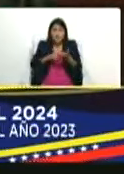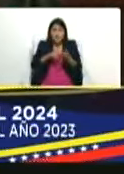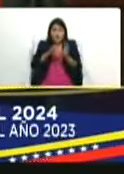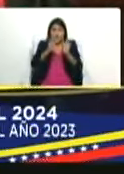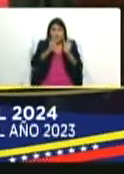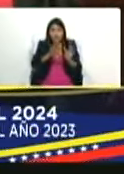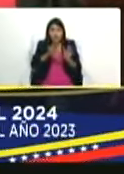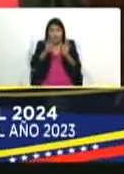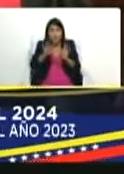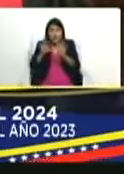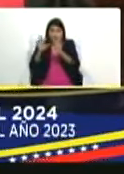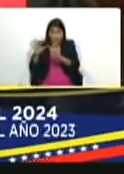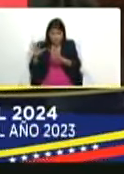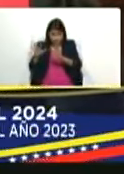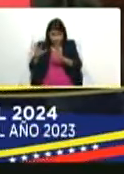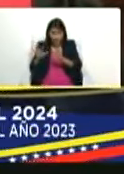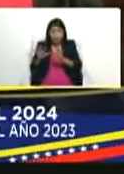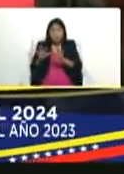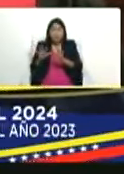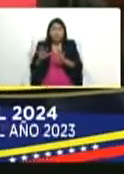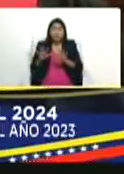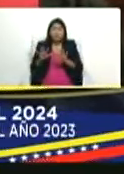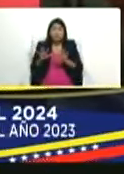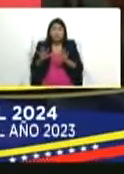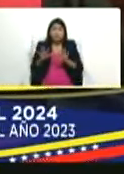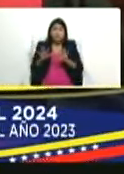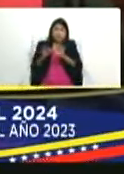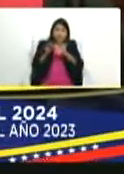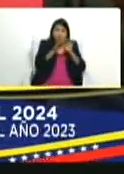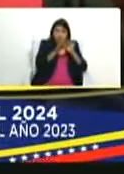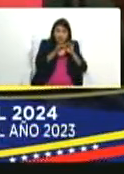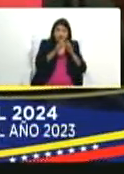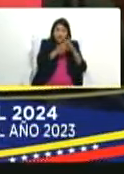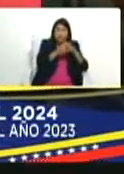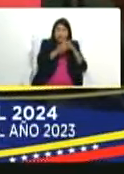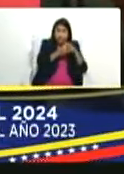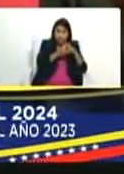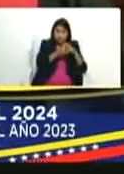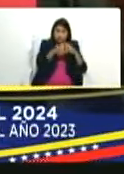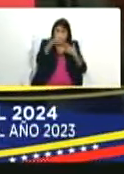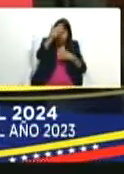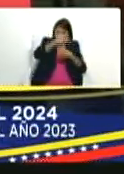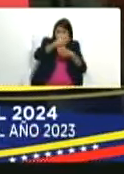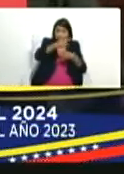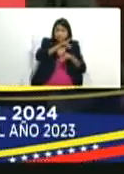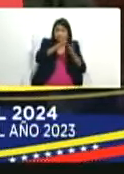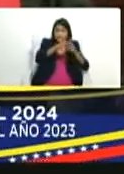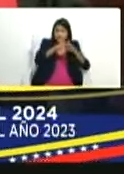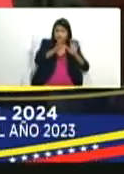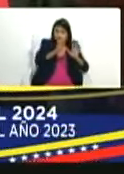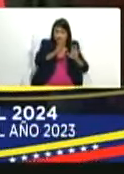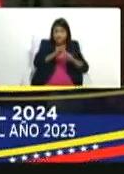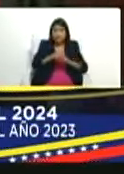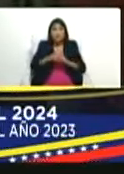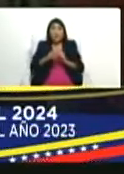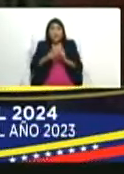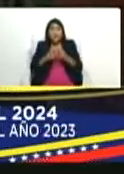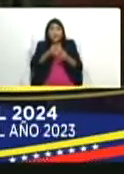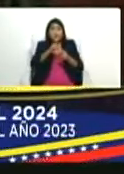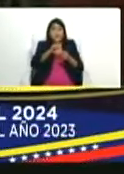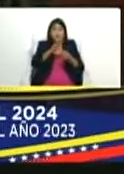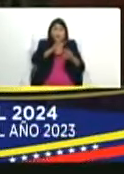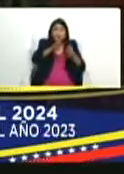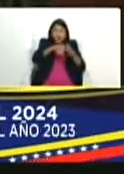1999 era dependiente del imperialismo norteamericano. En la estructura